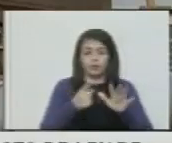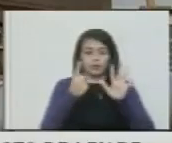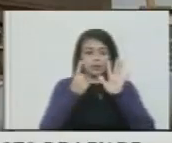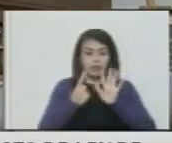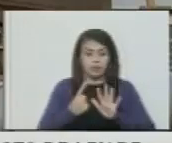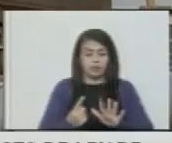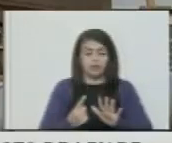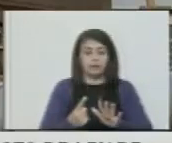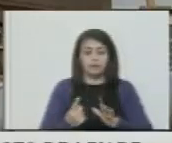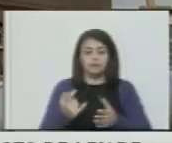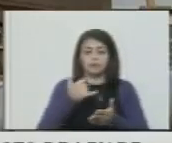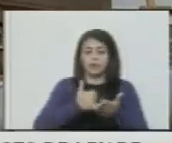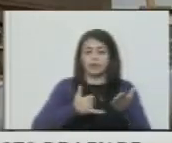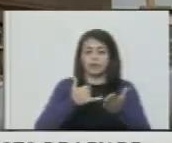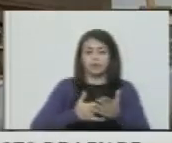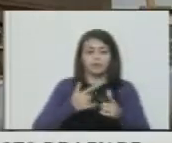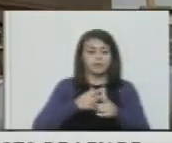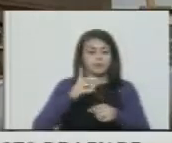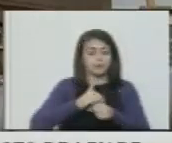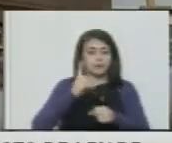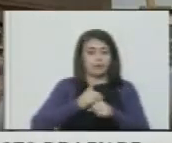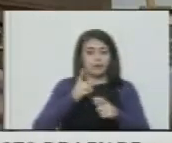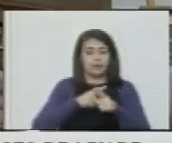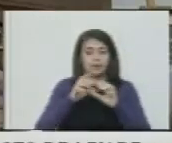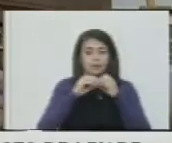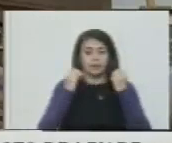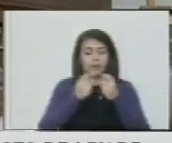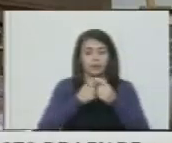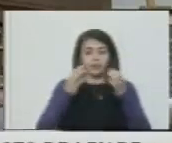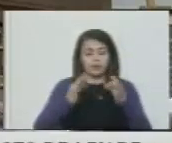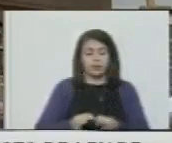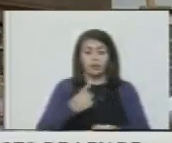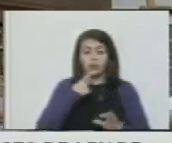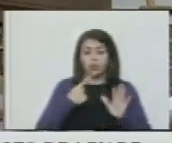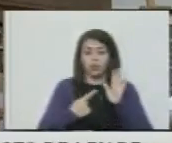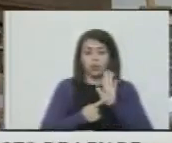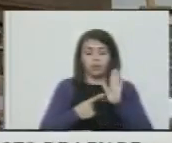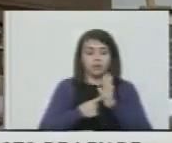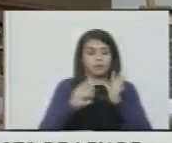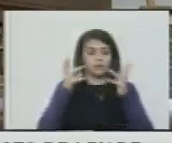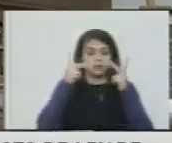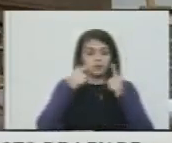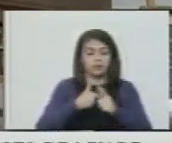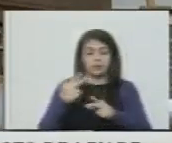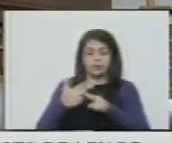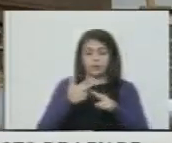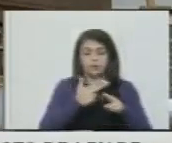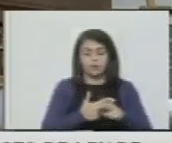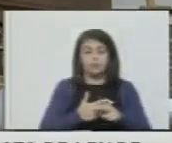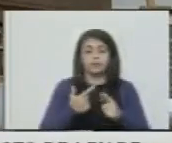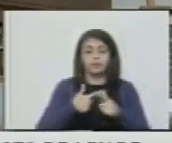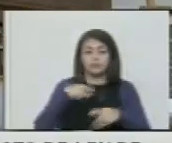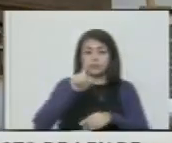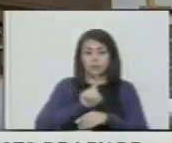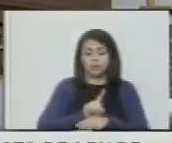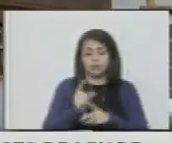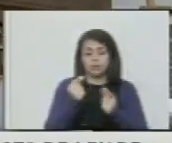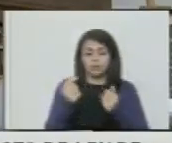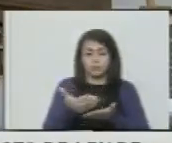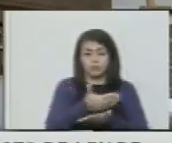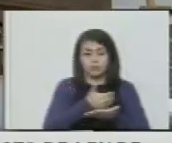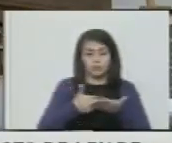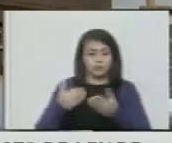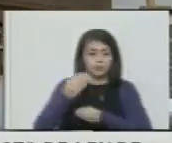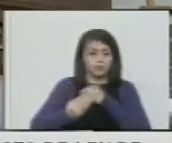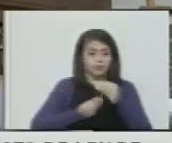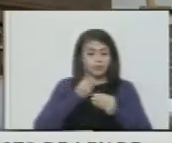referencia. 6. Por la inscripción en el registro de oficiales de cumplimiento en materia de administración de riesgo, de legitimación de